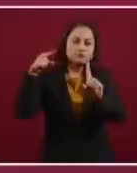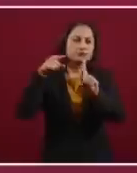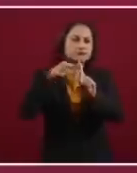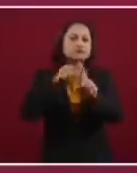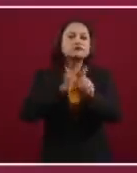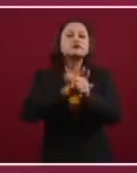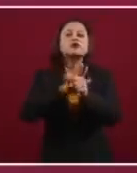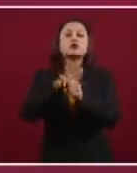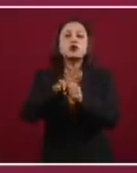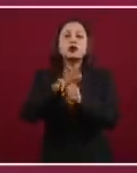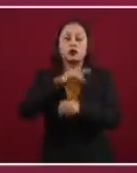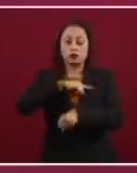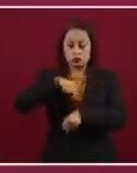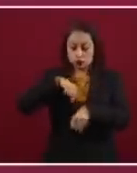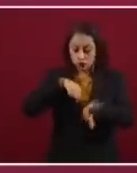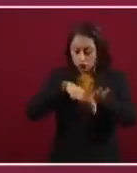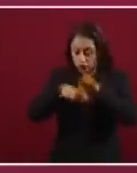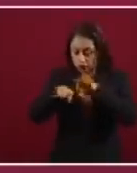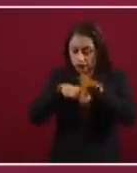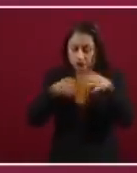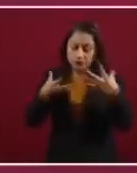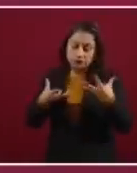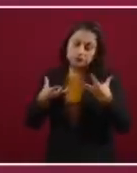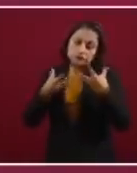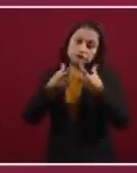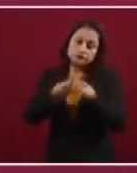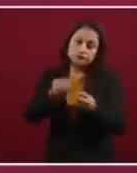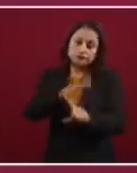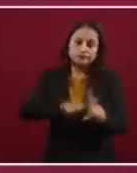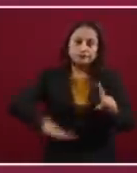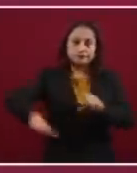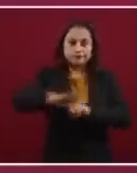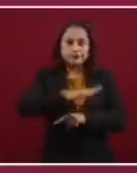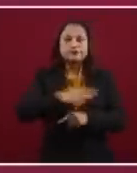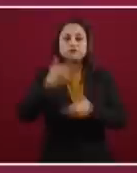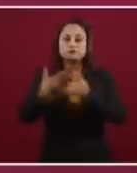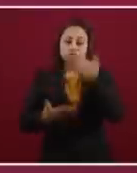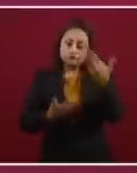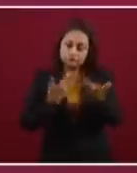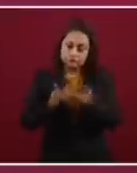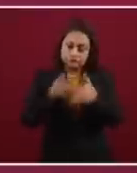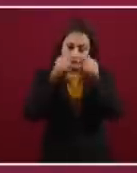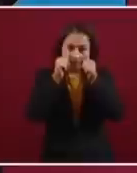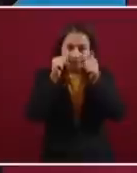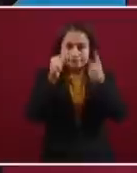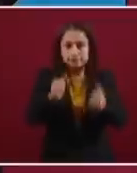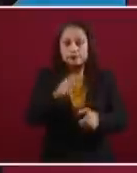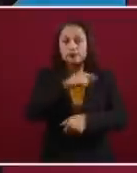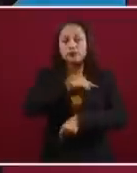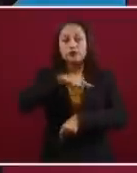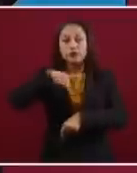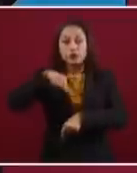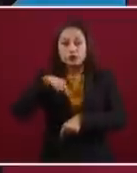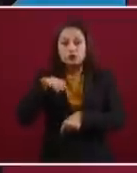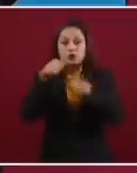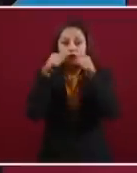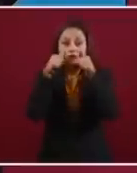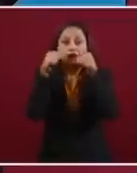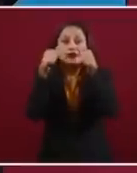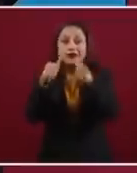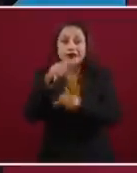para y con la sociedad nosotros estamos para servir al pueblo en sentido estricto de la palabra